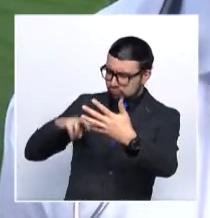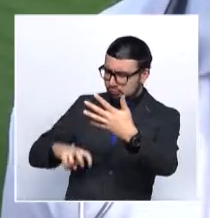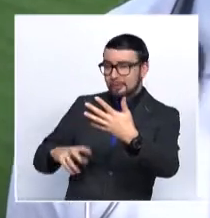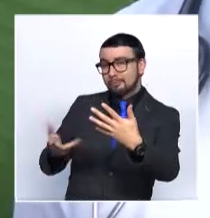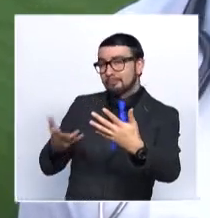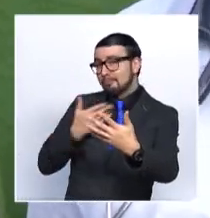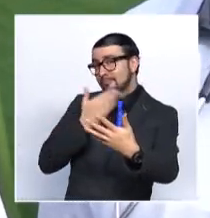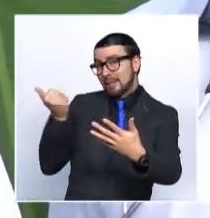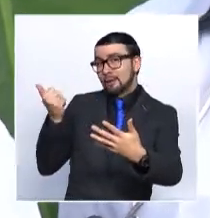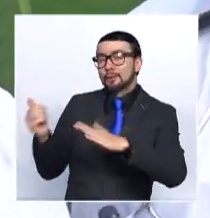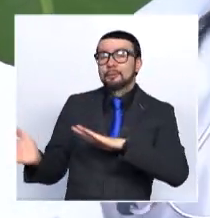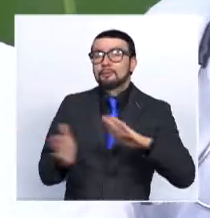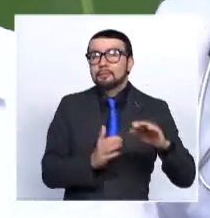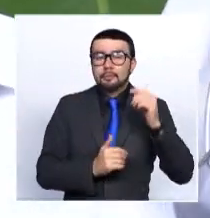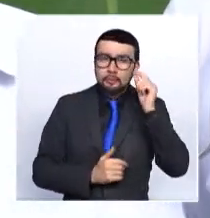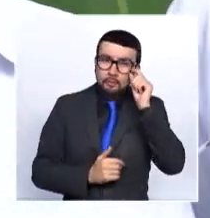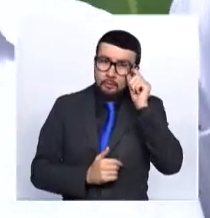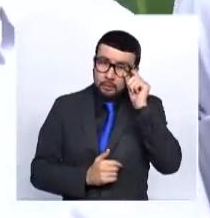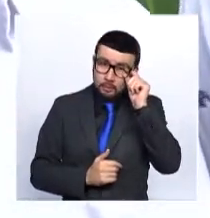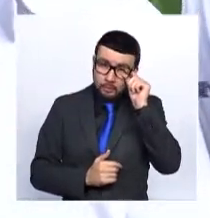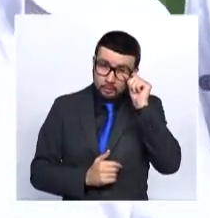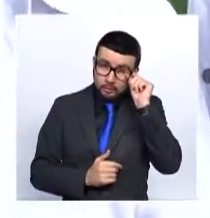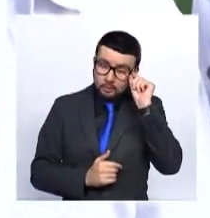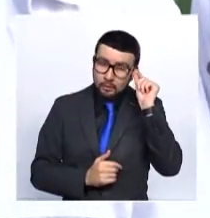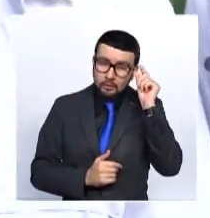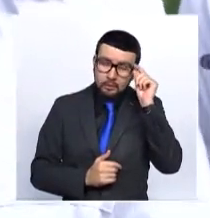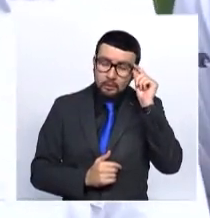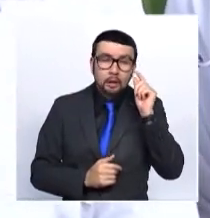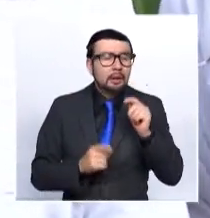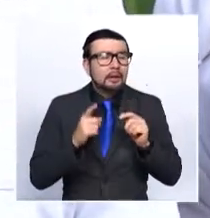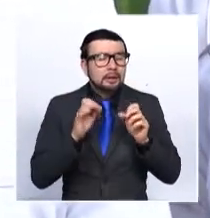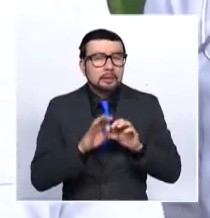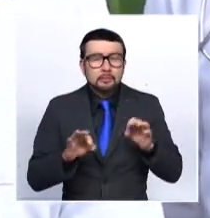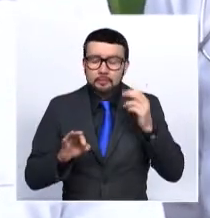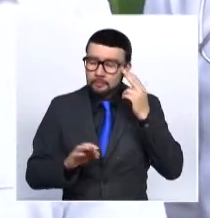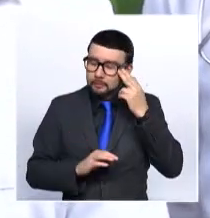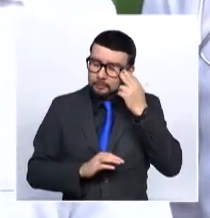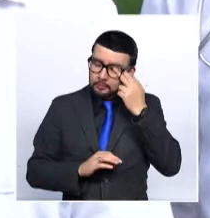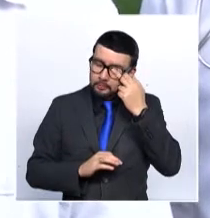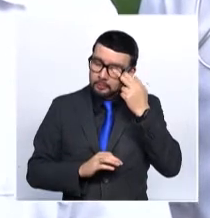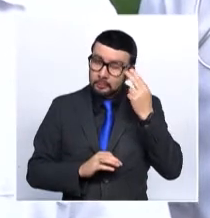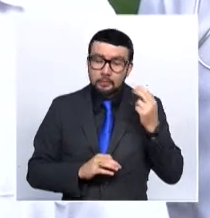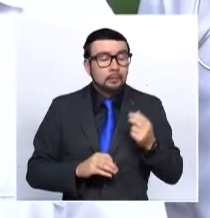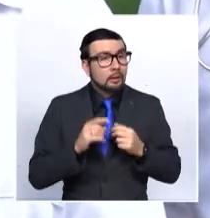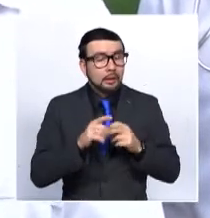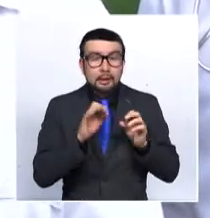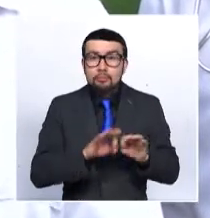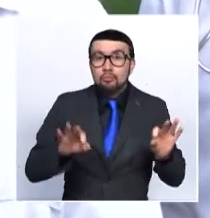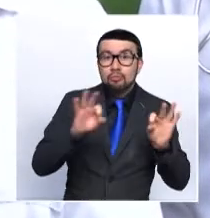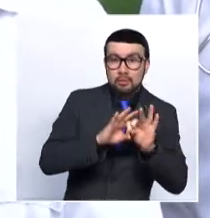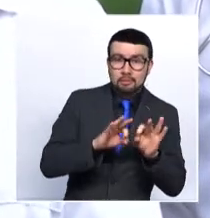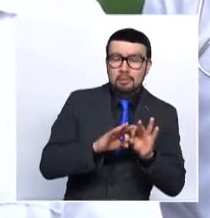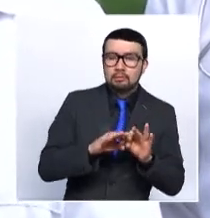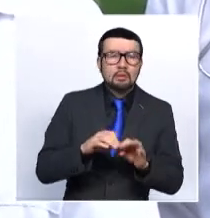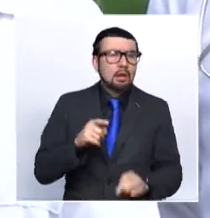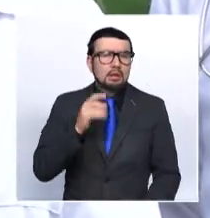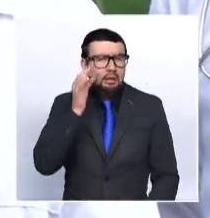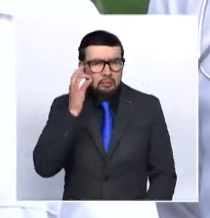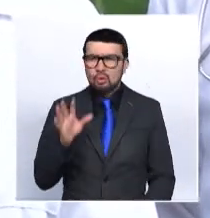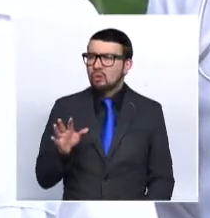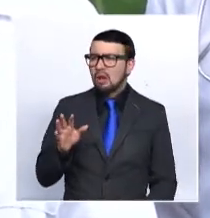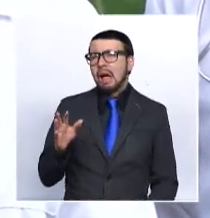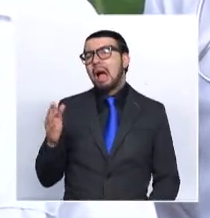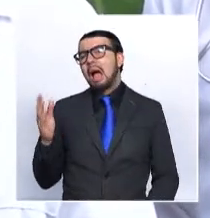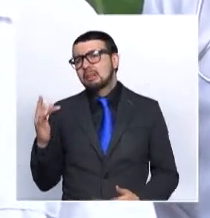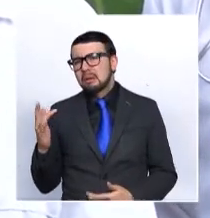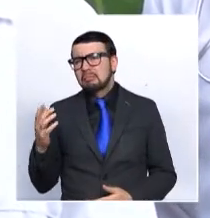Algo que me parece ahí también muy importante decir con respecto a los apoyos diagnósticos es que no esperemos solamente a la parte de la